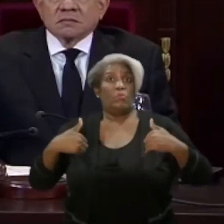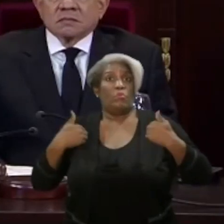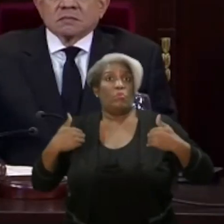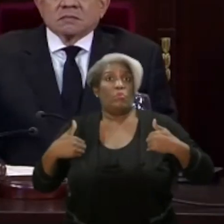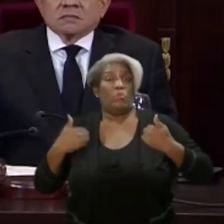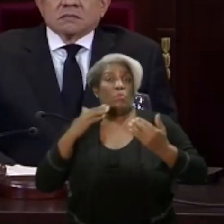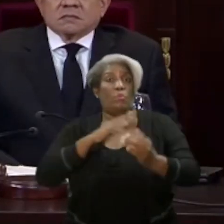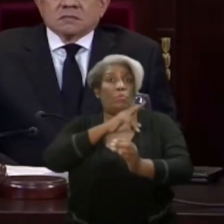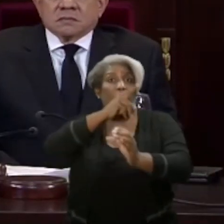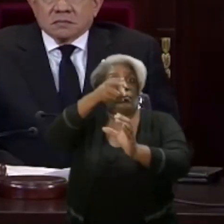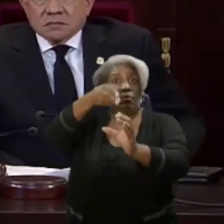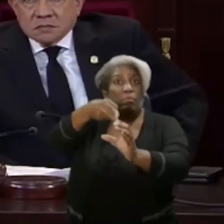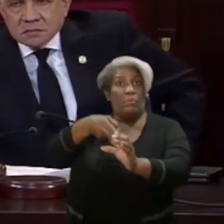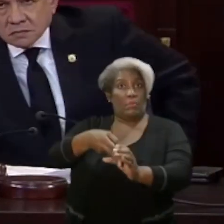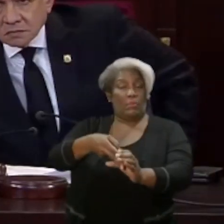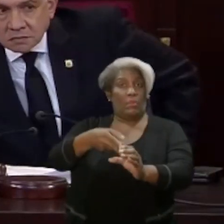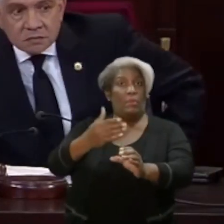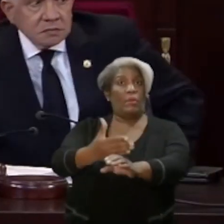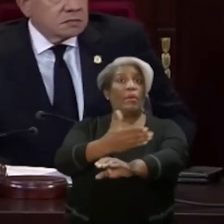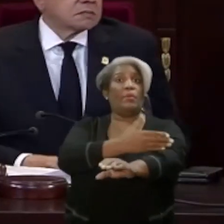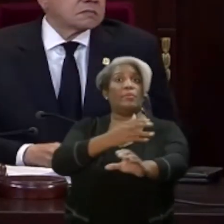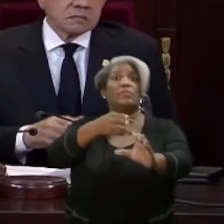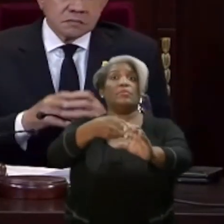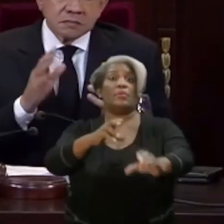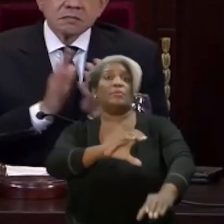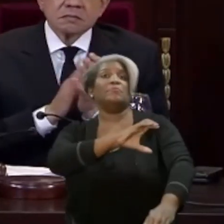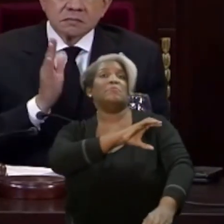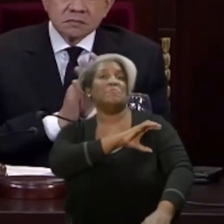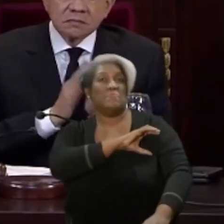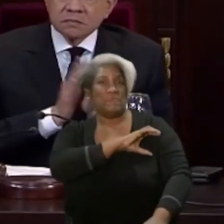preparación previa la carrera policial.